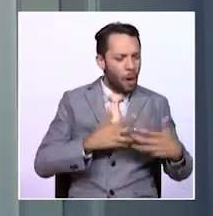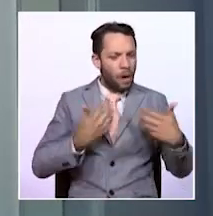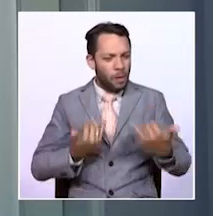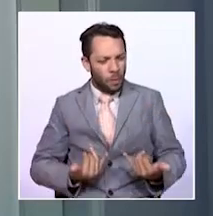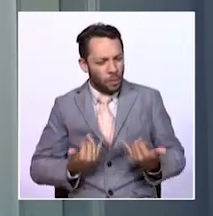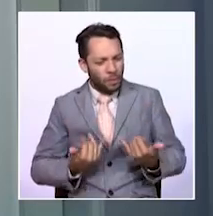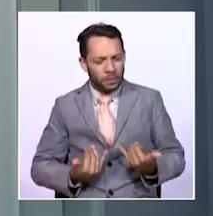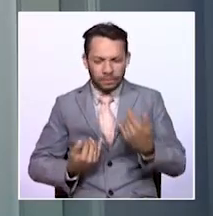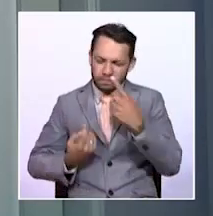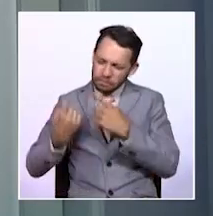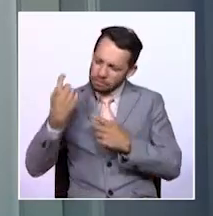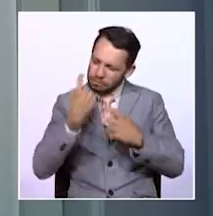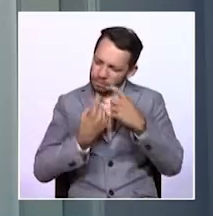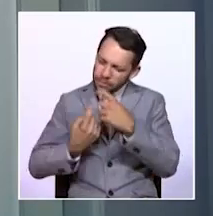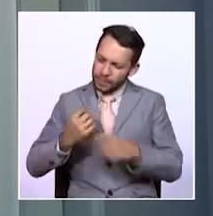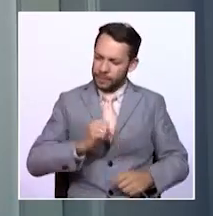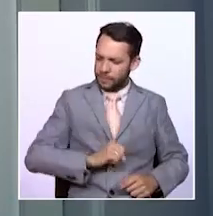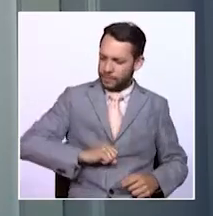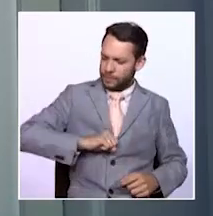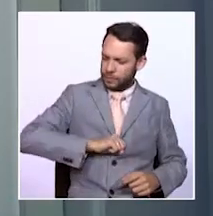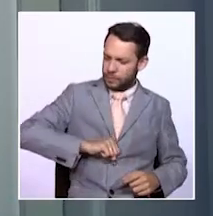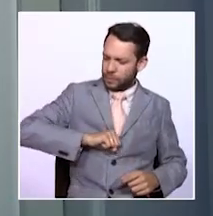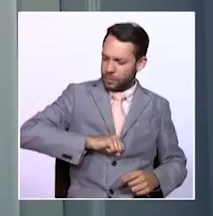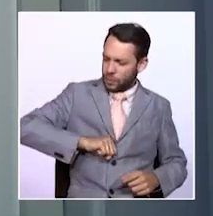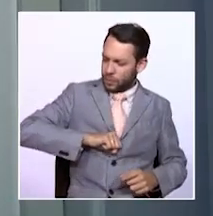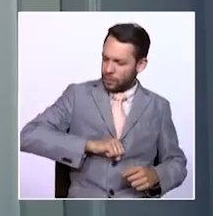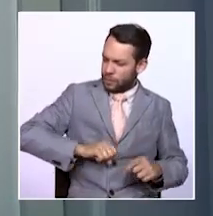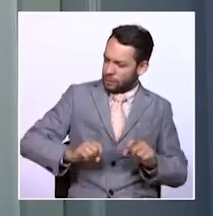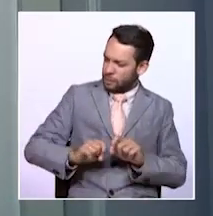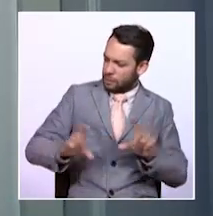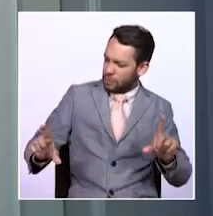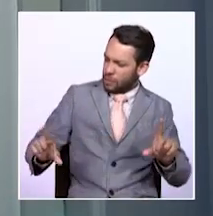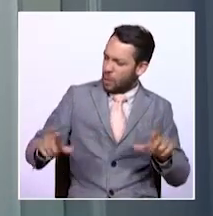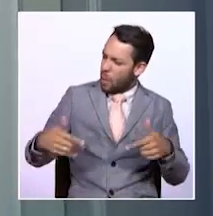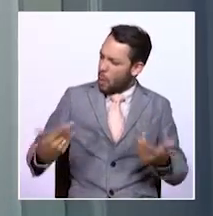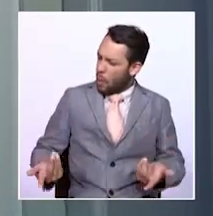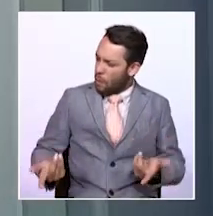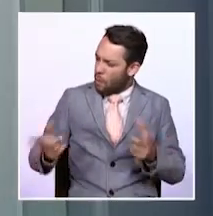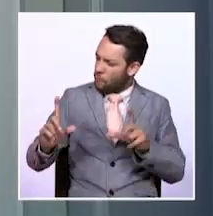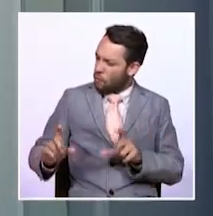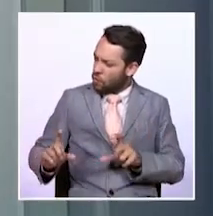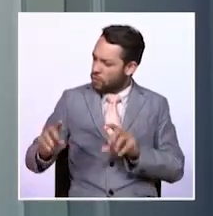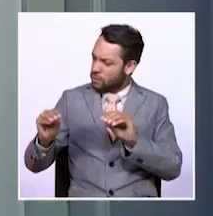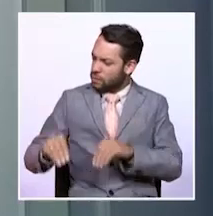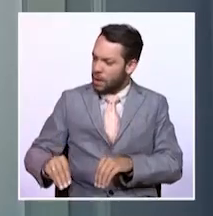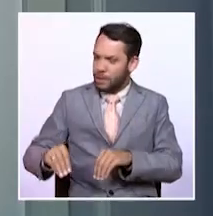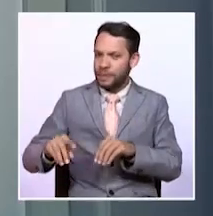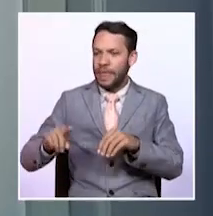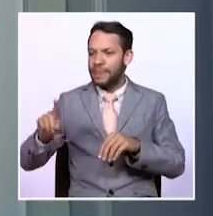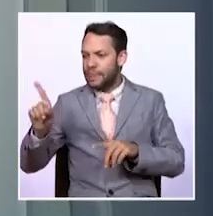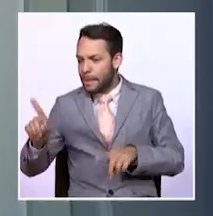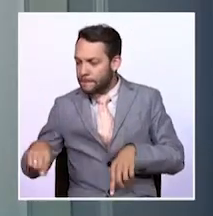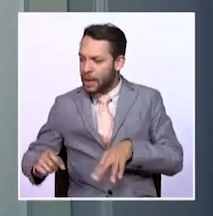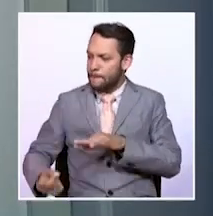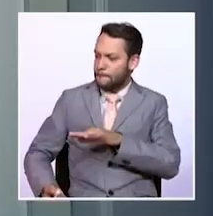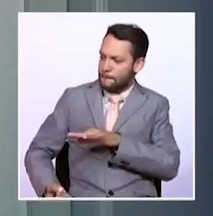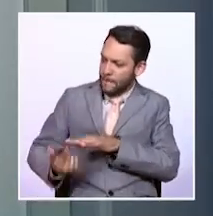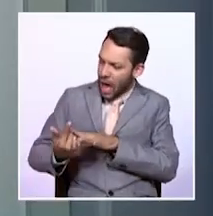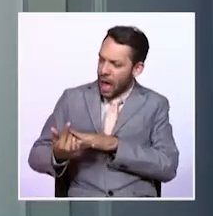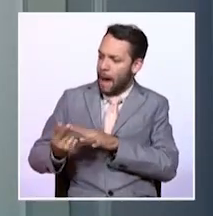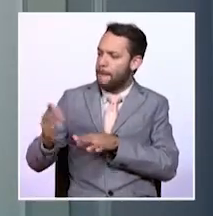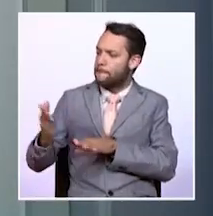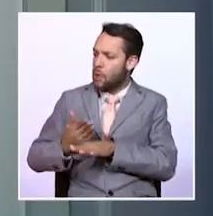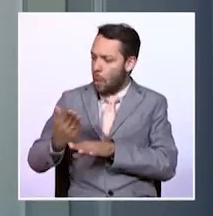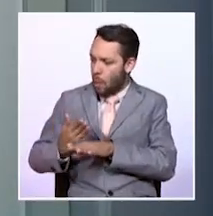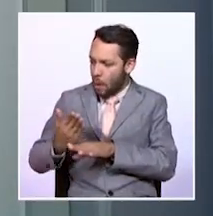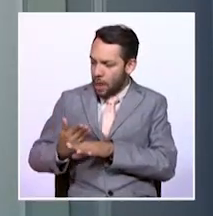evaluar a través del perfil de ecografías que desarrollamos en nuestro Parque de la Salud? ¿Y cuáles son las alteraciones más usuales que encontramos? Porque